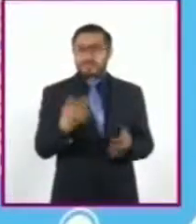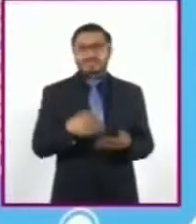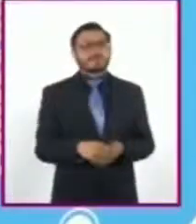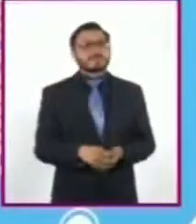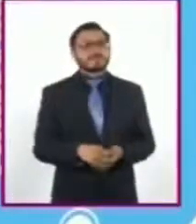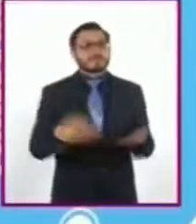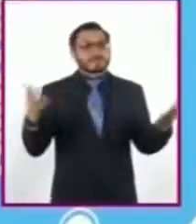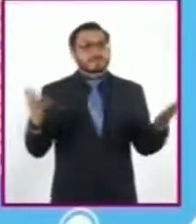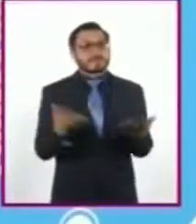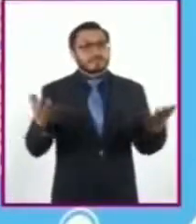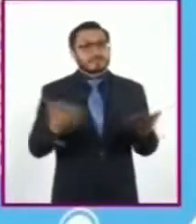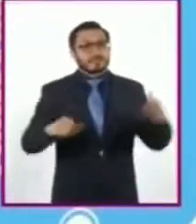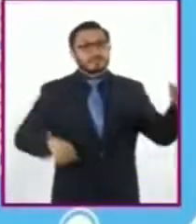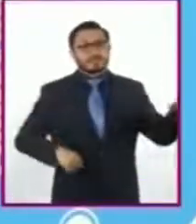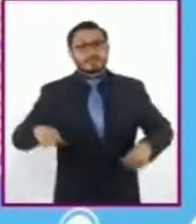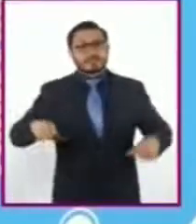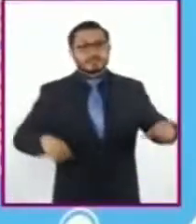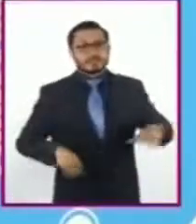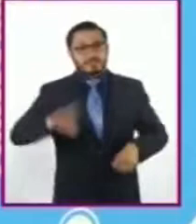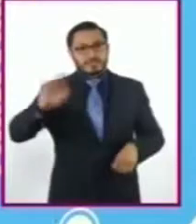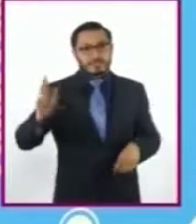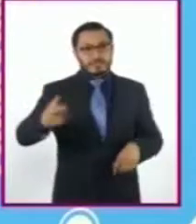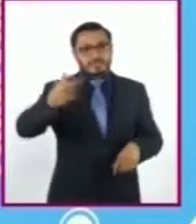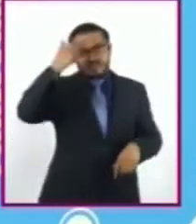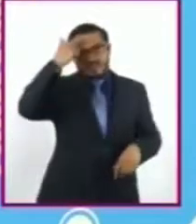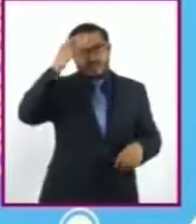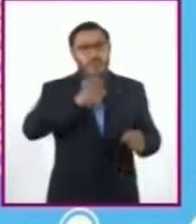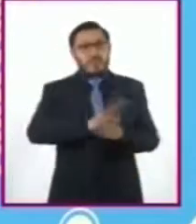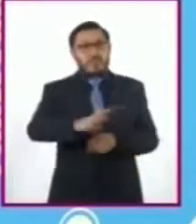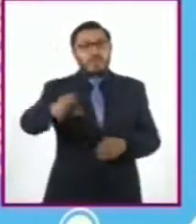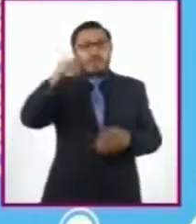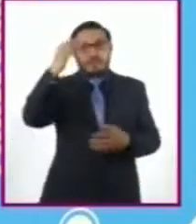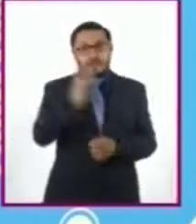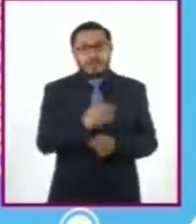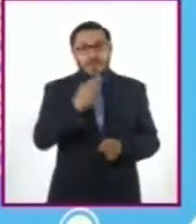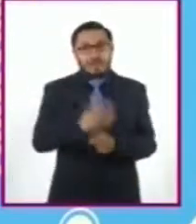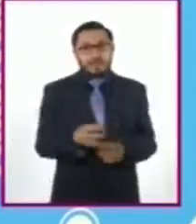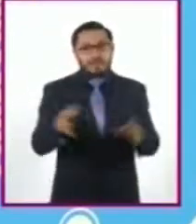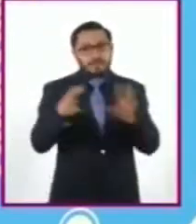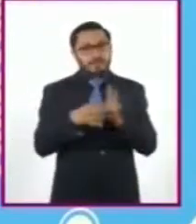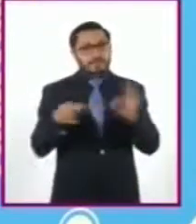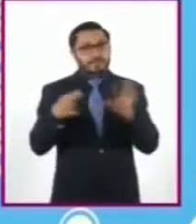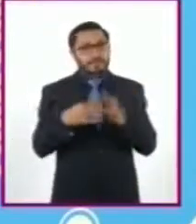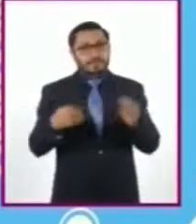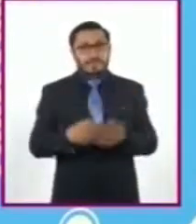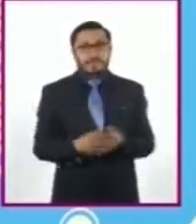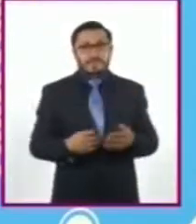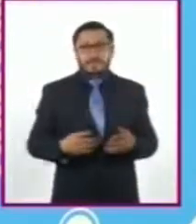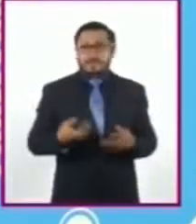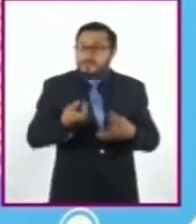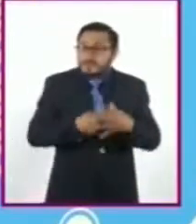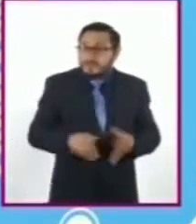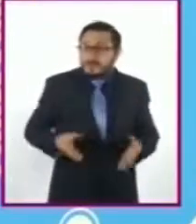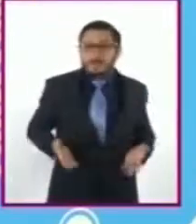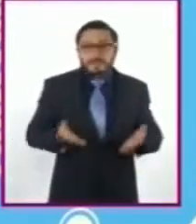Realicemos una actividad para recuperar lo que hemos visto hasta el momento. Manos a la obra.